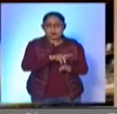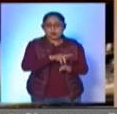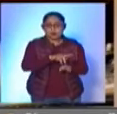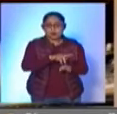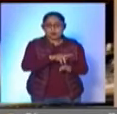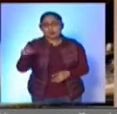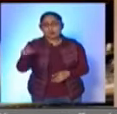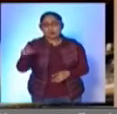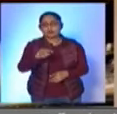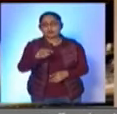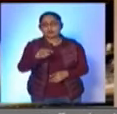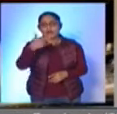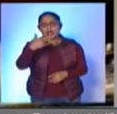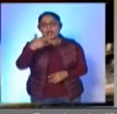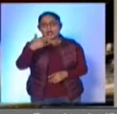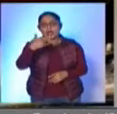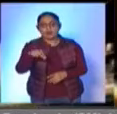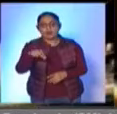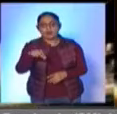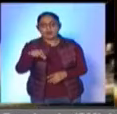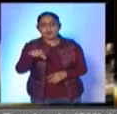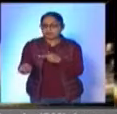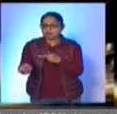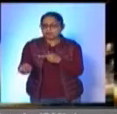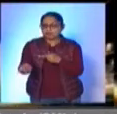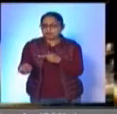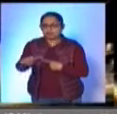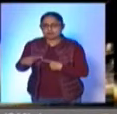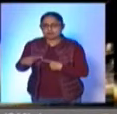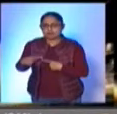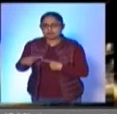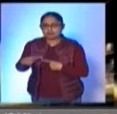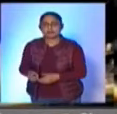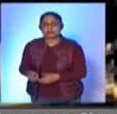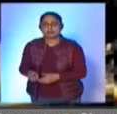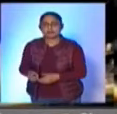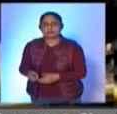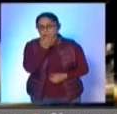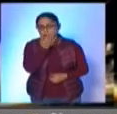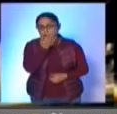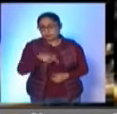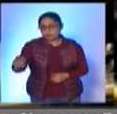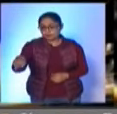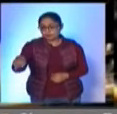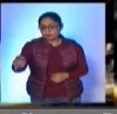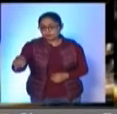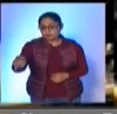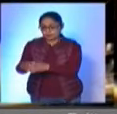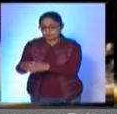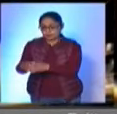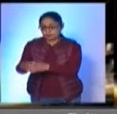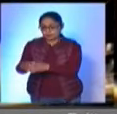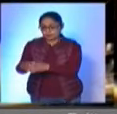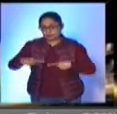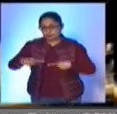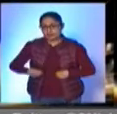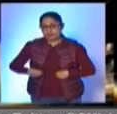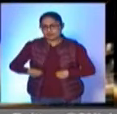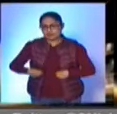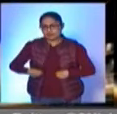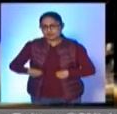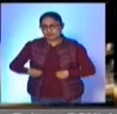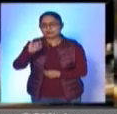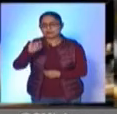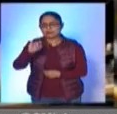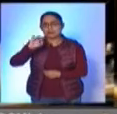a través de sus pobladores. Las personas que viven en Siragüén, ¿no?, en los pueblos ribereños también,